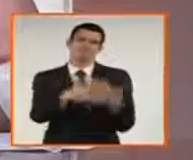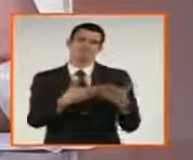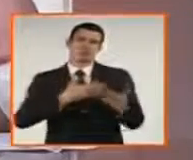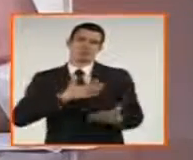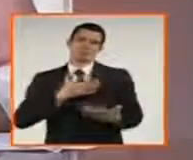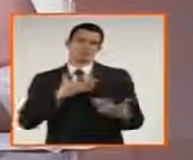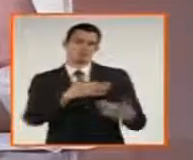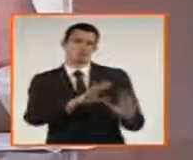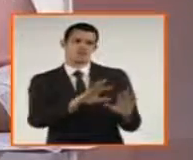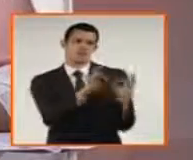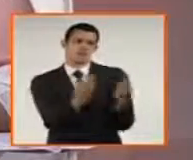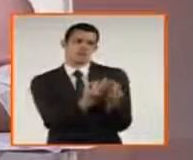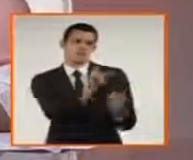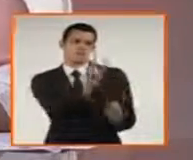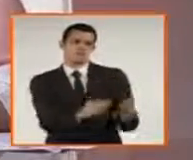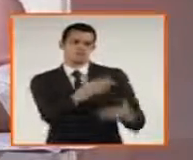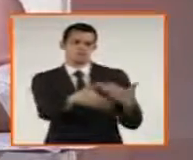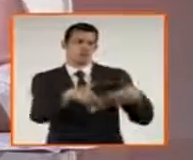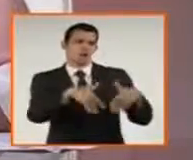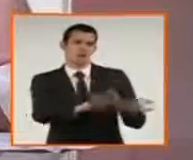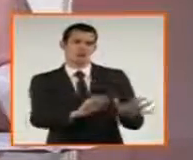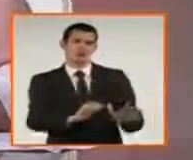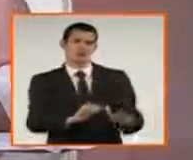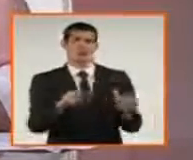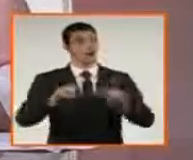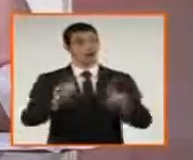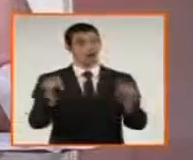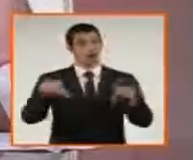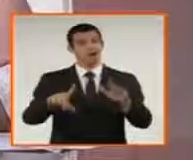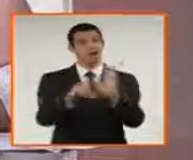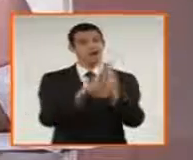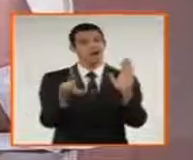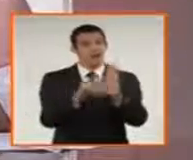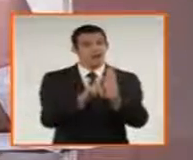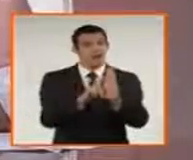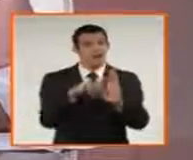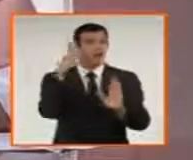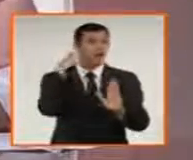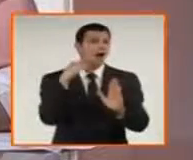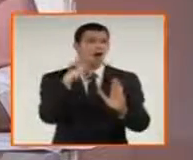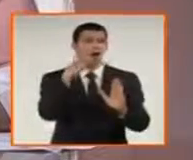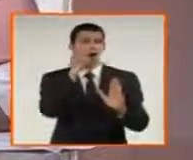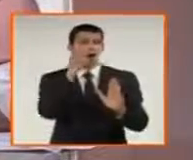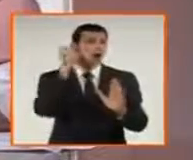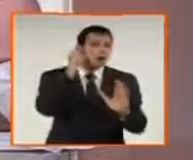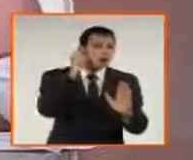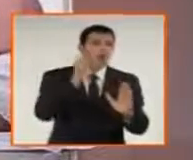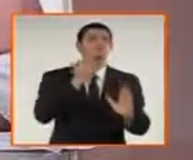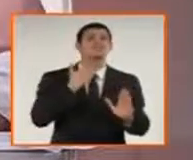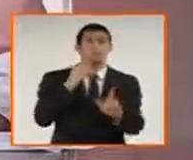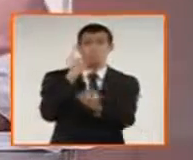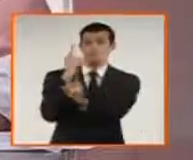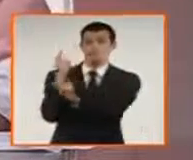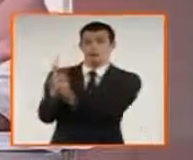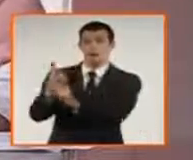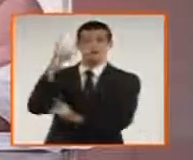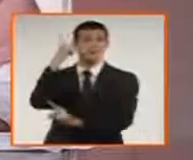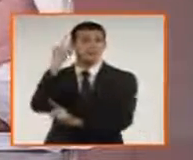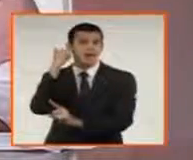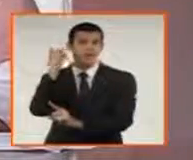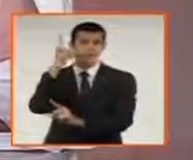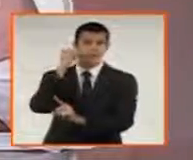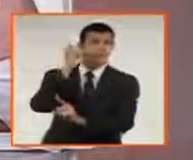merece, afectivamente hablando, la pena determinarse. Pero además hay toda